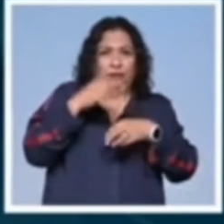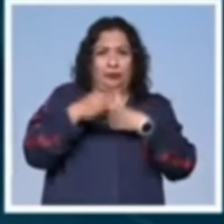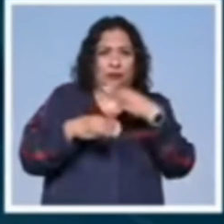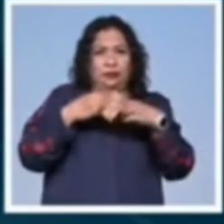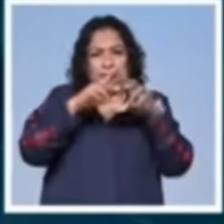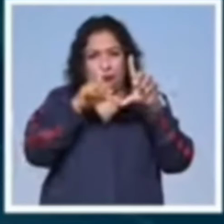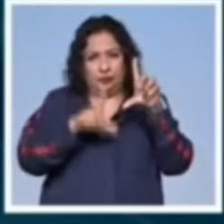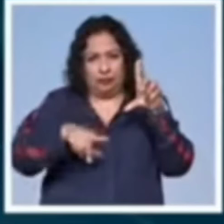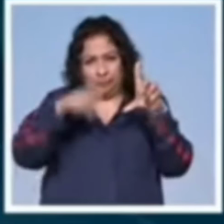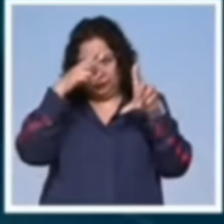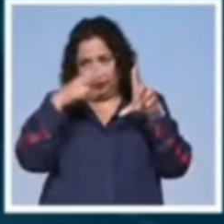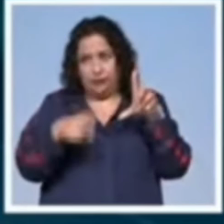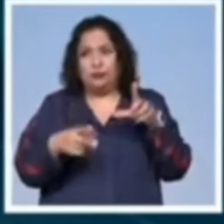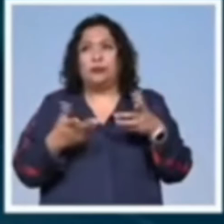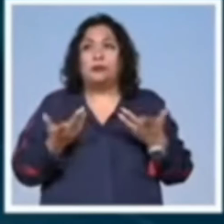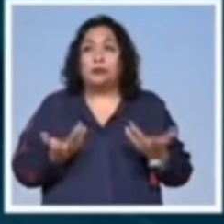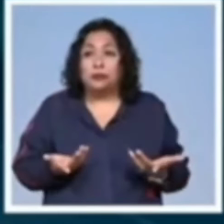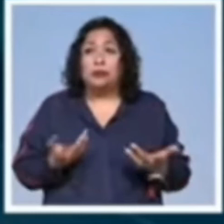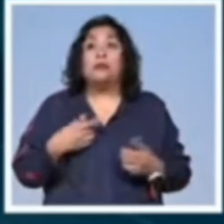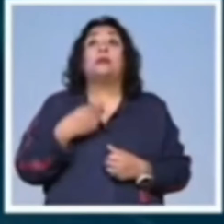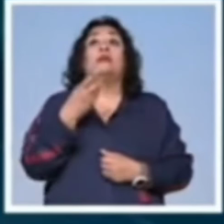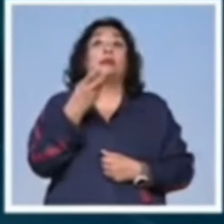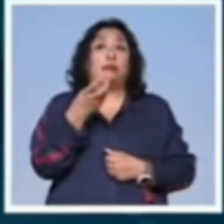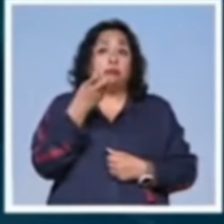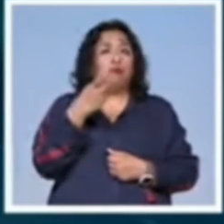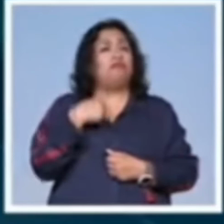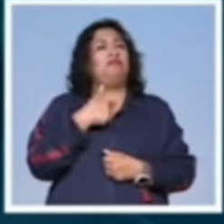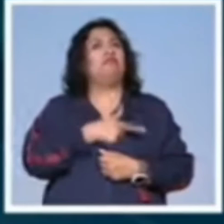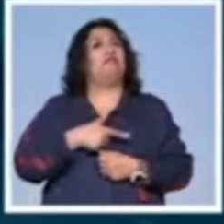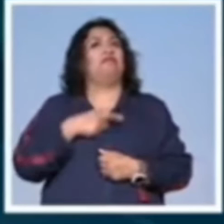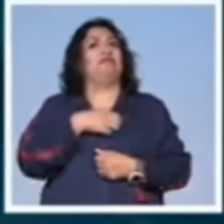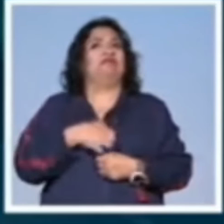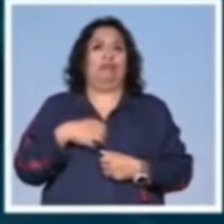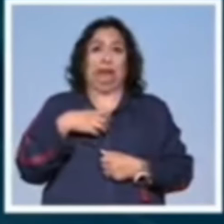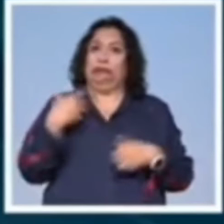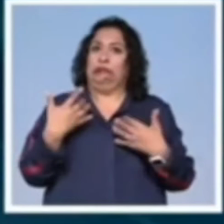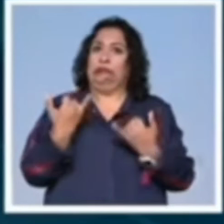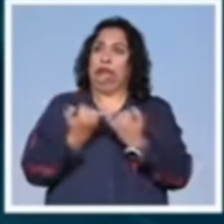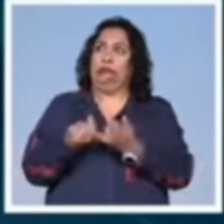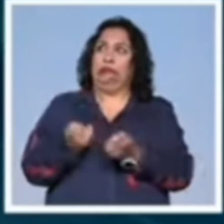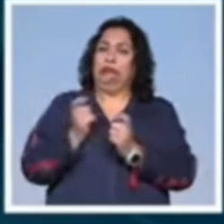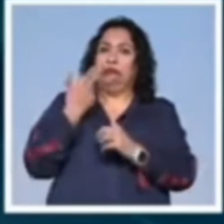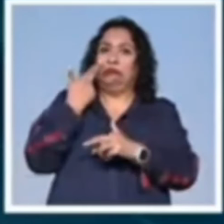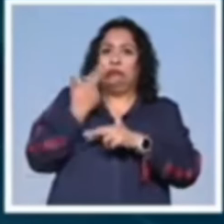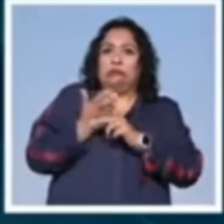México. Entonces, pues eso nos da mucho gusto y también pues mucha responsabilidad de su